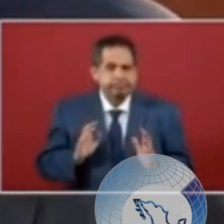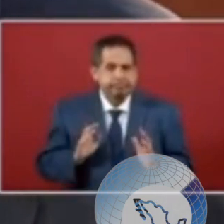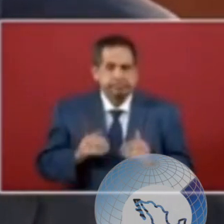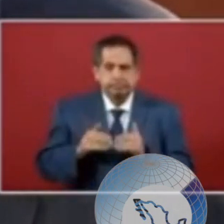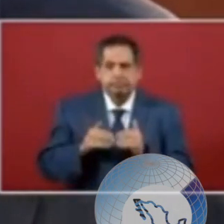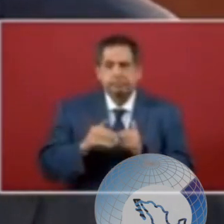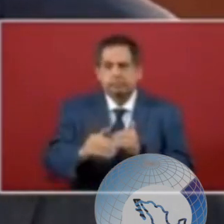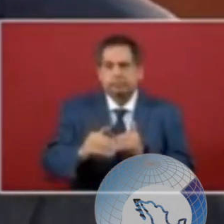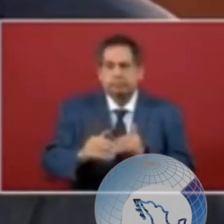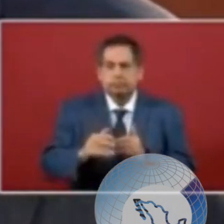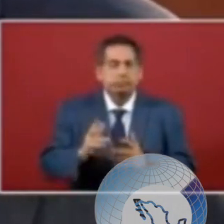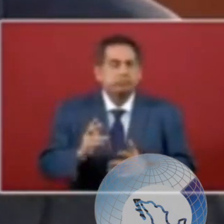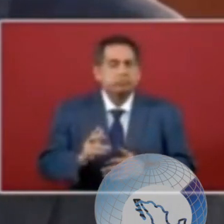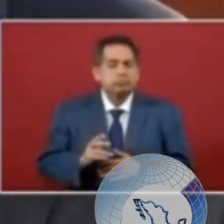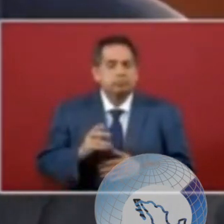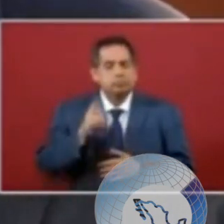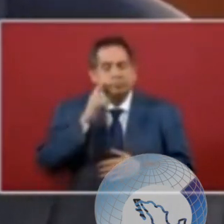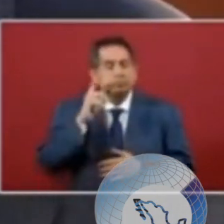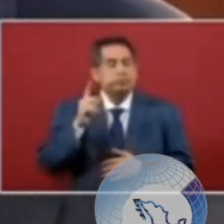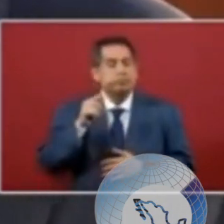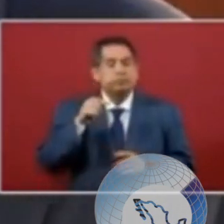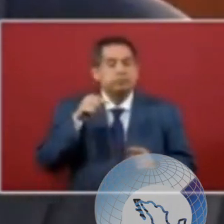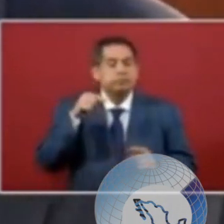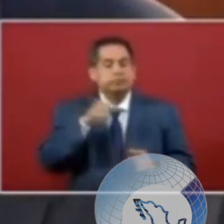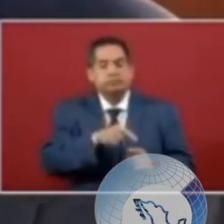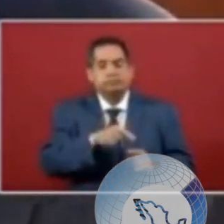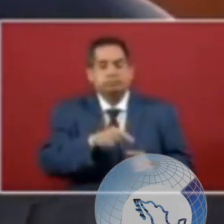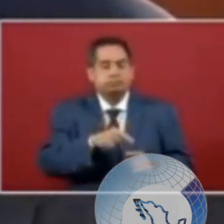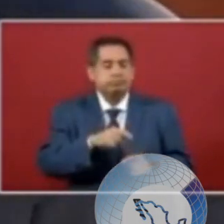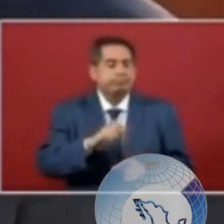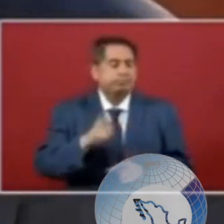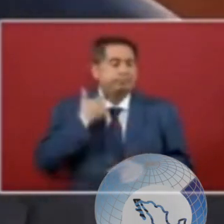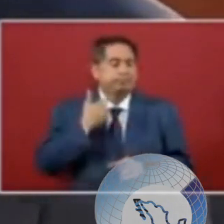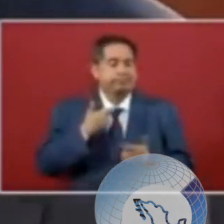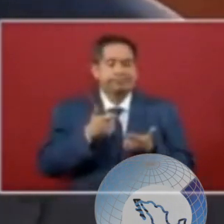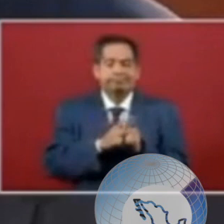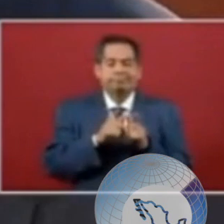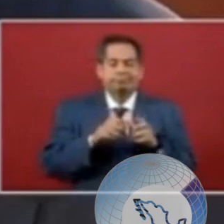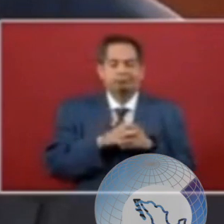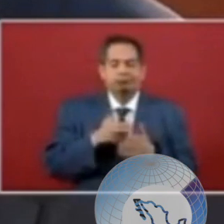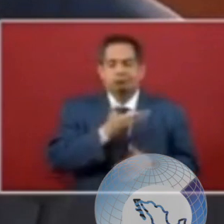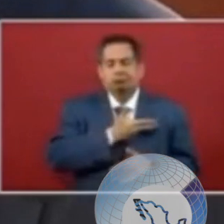que se trata de un régimen presidencialista.